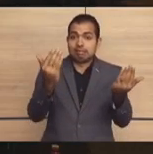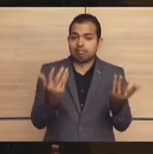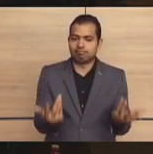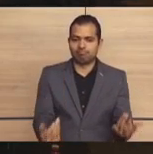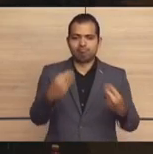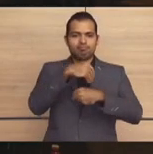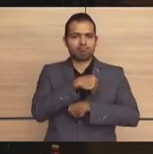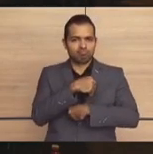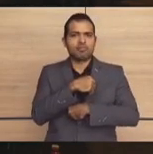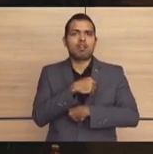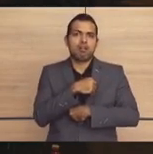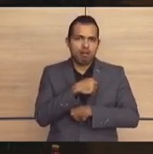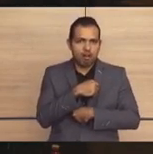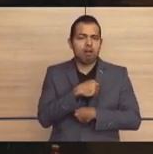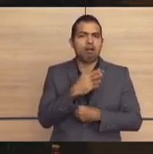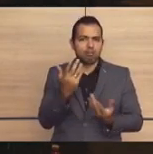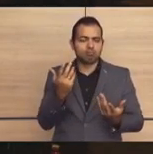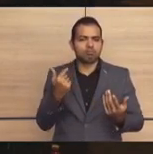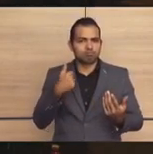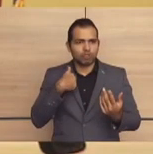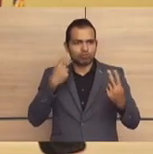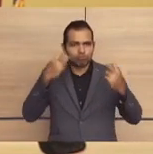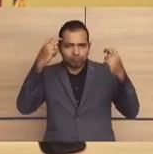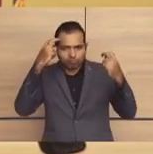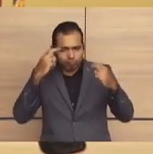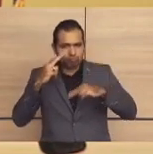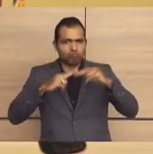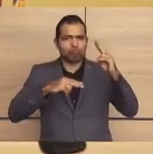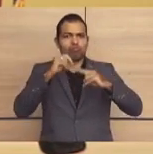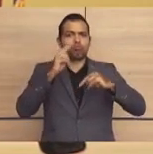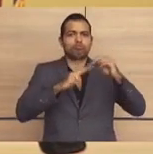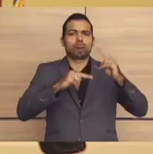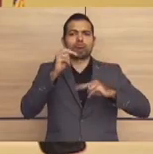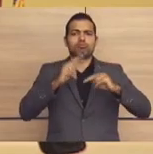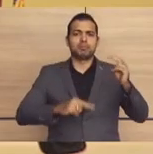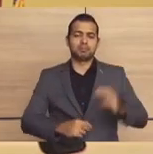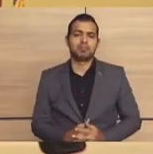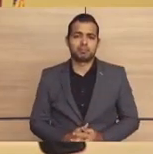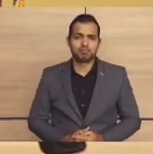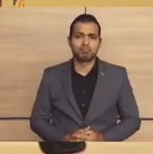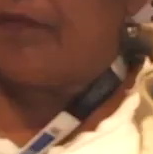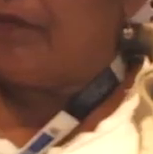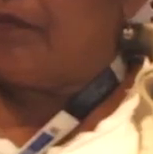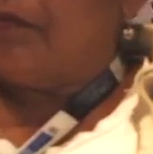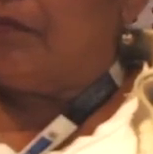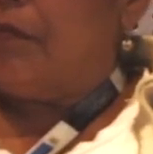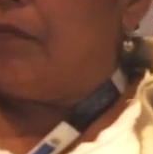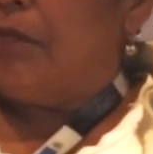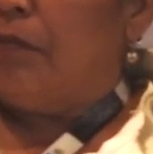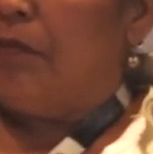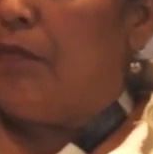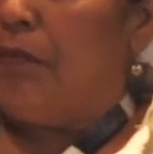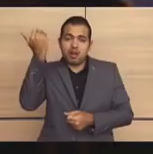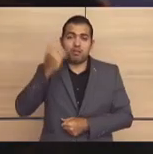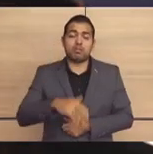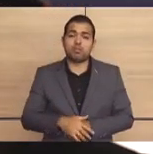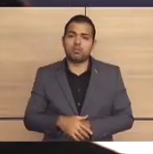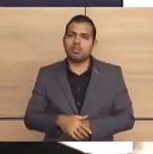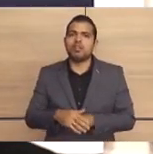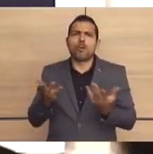más elementos en los niños, en los jóvenes, que netamente lo formal y lo académico. Y hoy en día muchos